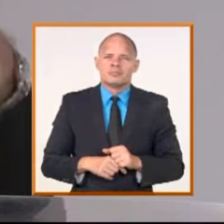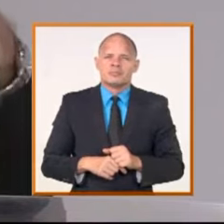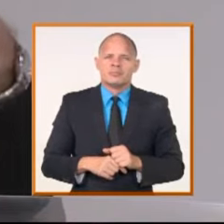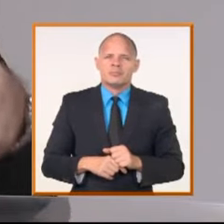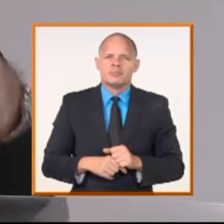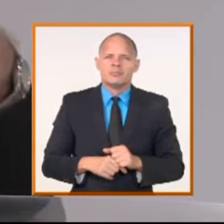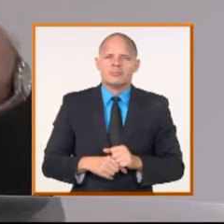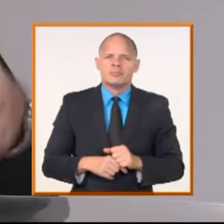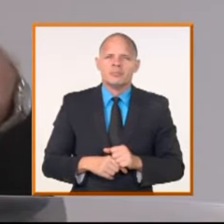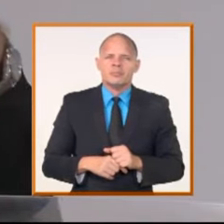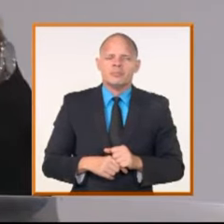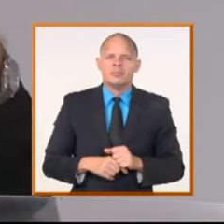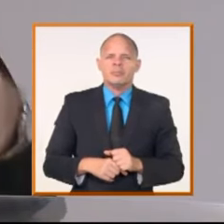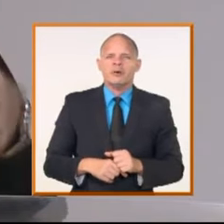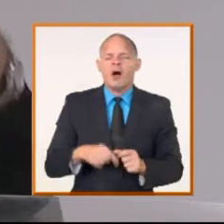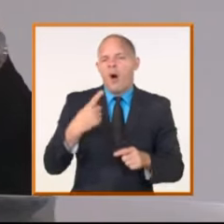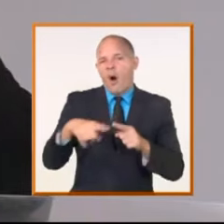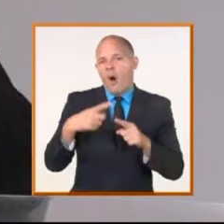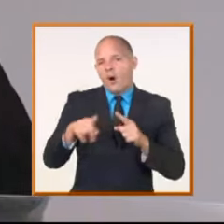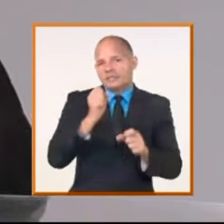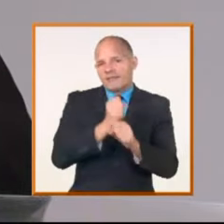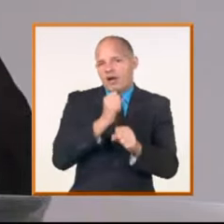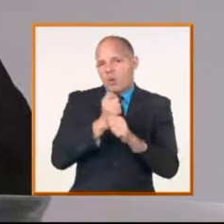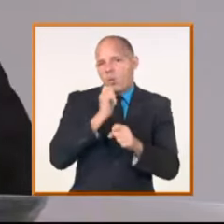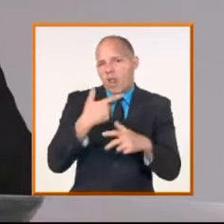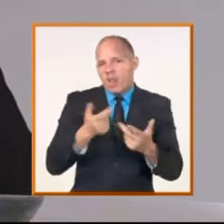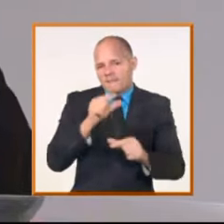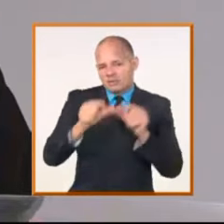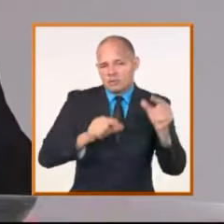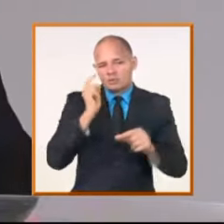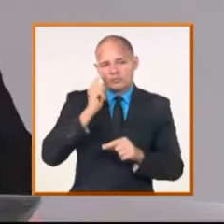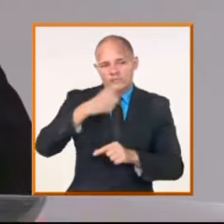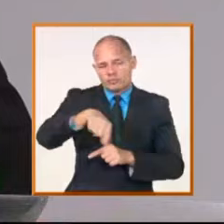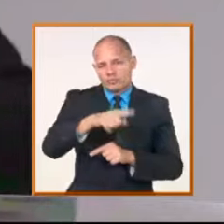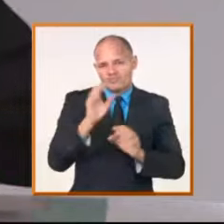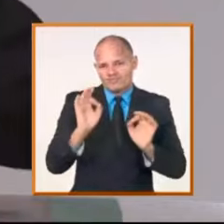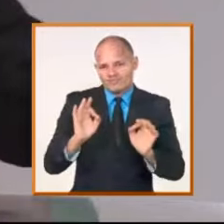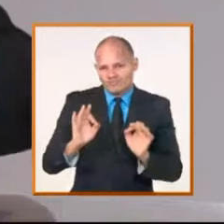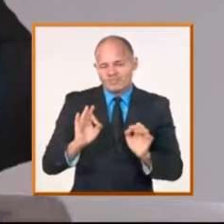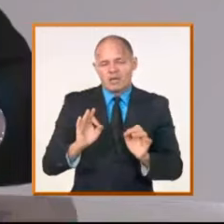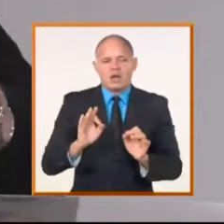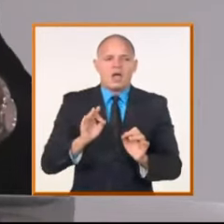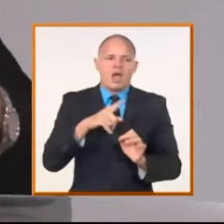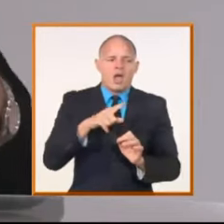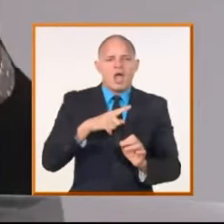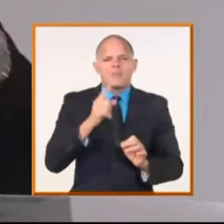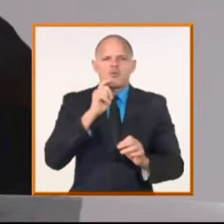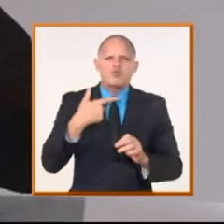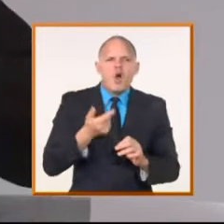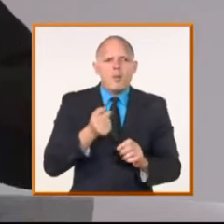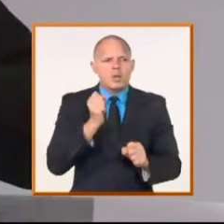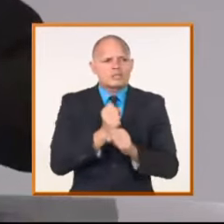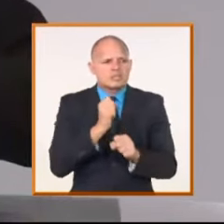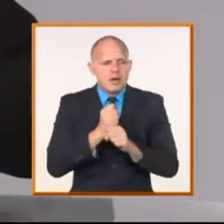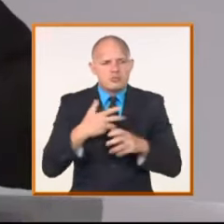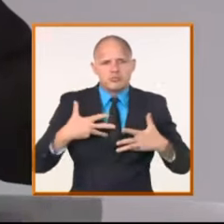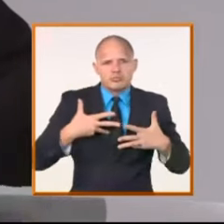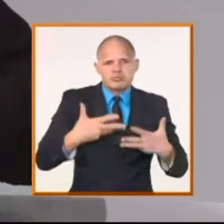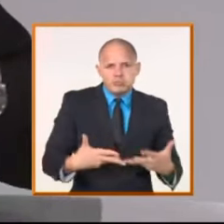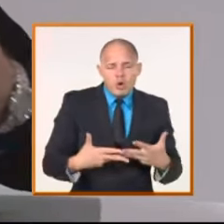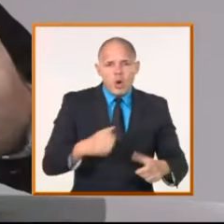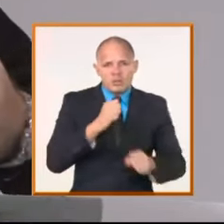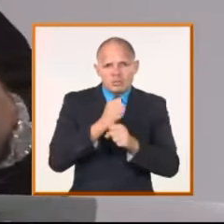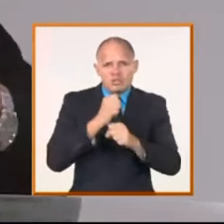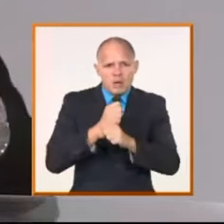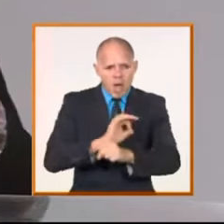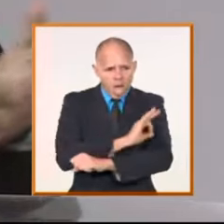lo bastante atractivo como para justificar el gasto en términos energéticos, en términos de tiempo, de energía